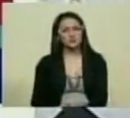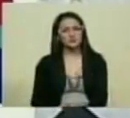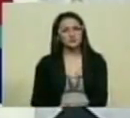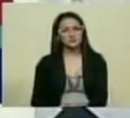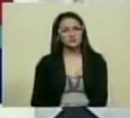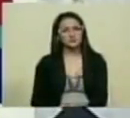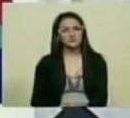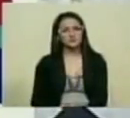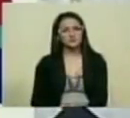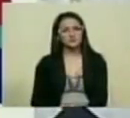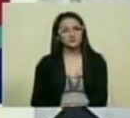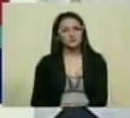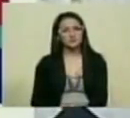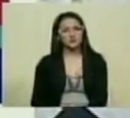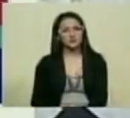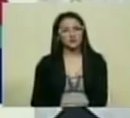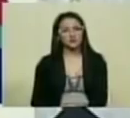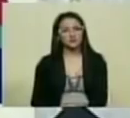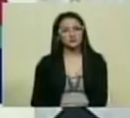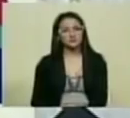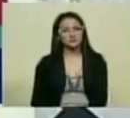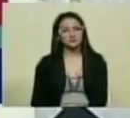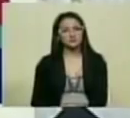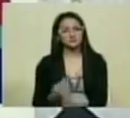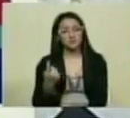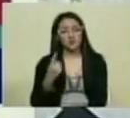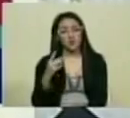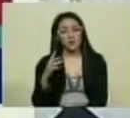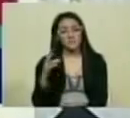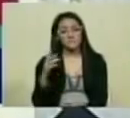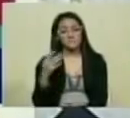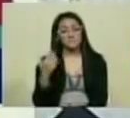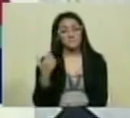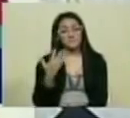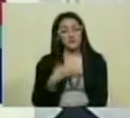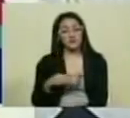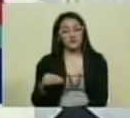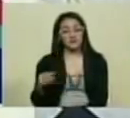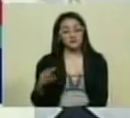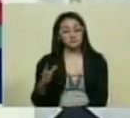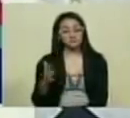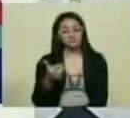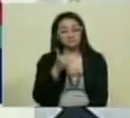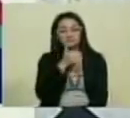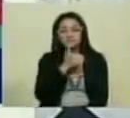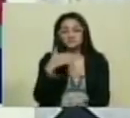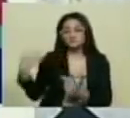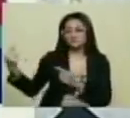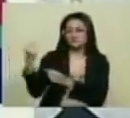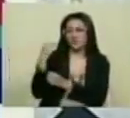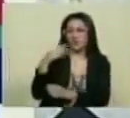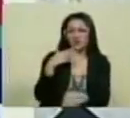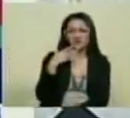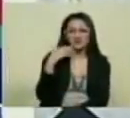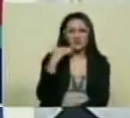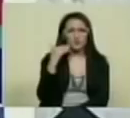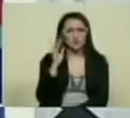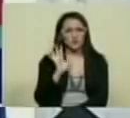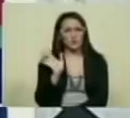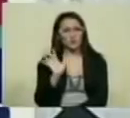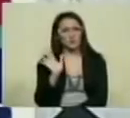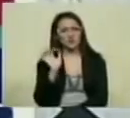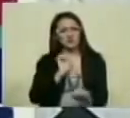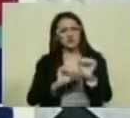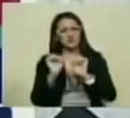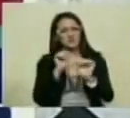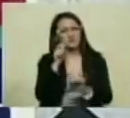arrodillamos. Solo porque tenemos presidentes que no se arrodillan ante el imperialismo norteamericano y levantan la voz de sus pueblos y defienden a sus pueblos